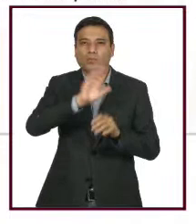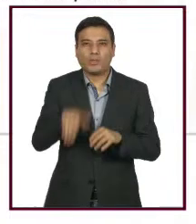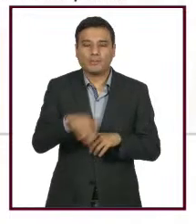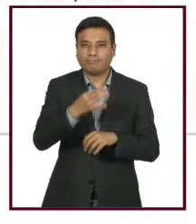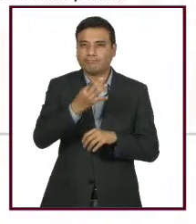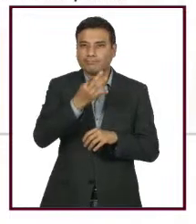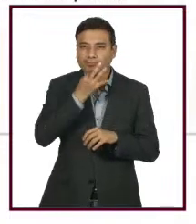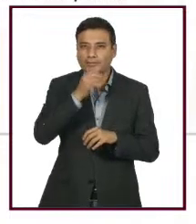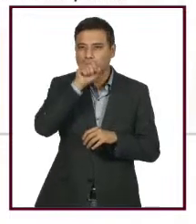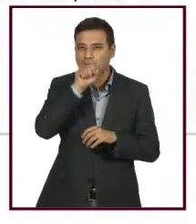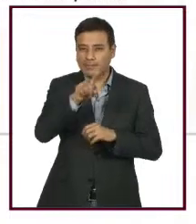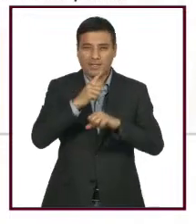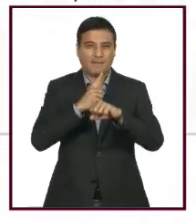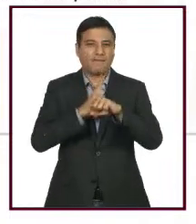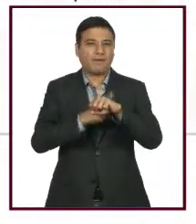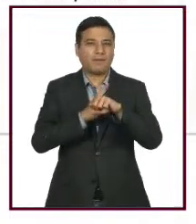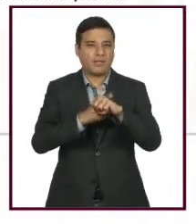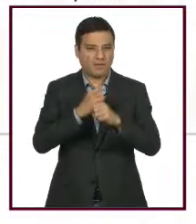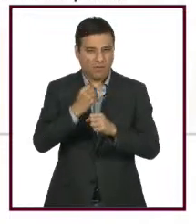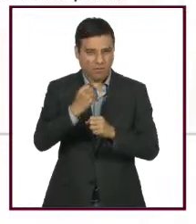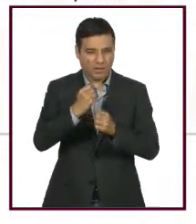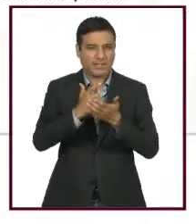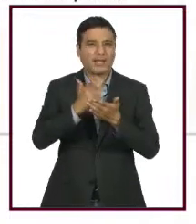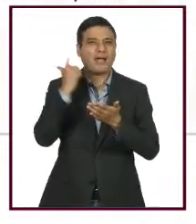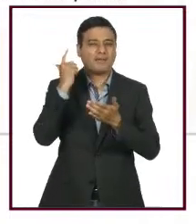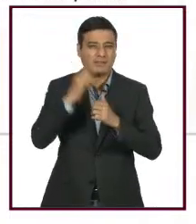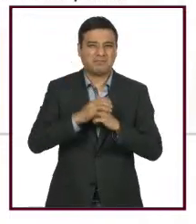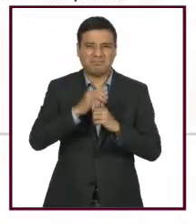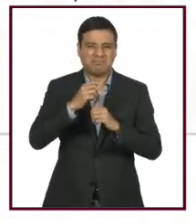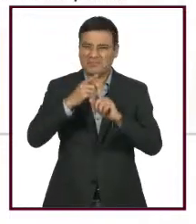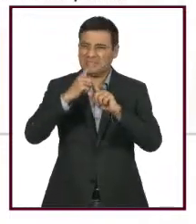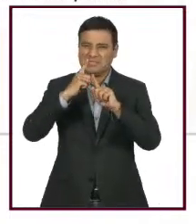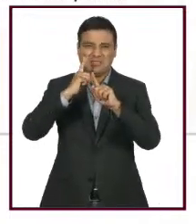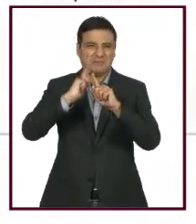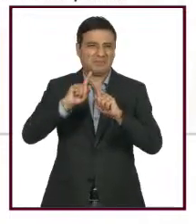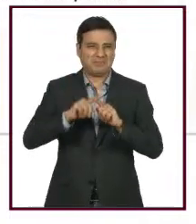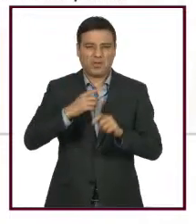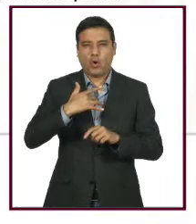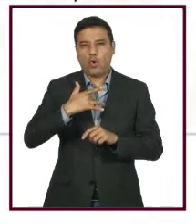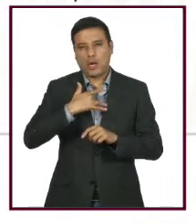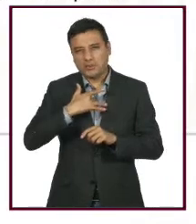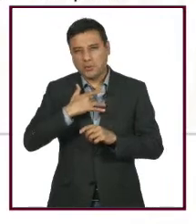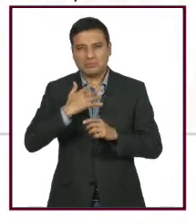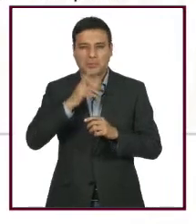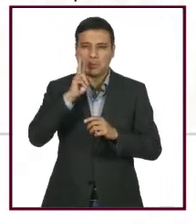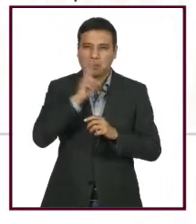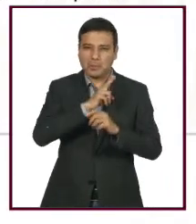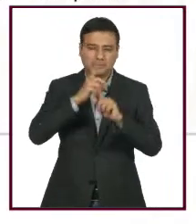y crónicas, pues enfermedad coronaria y cardiomiopatías en todas sus variedades.